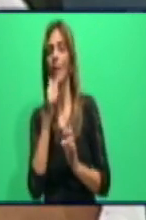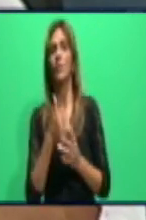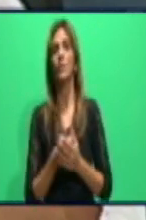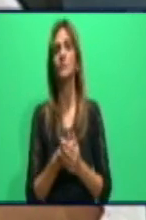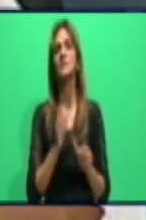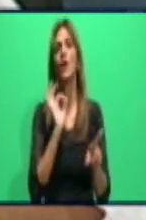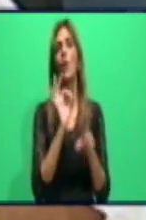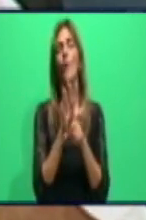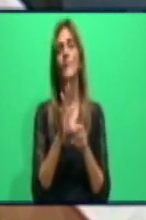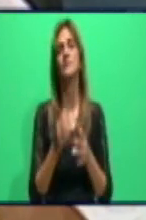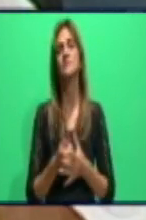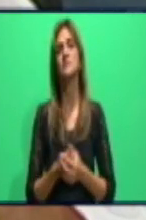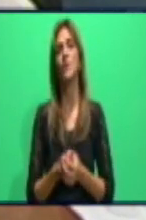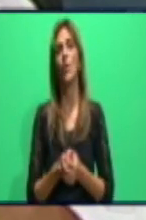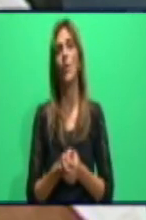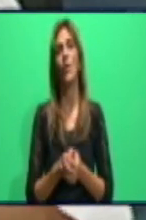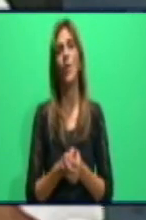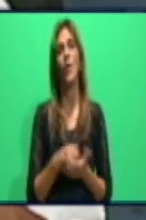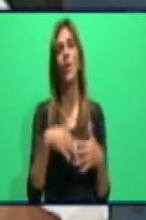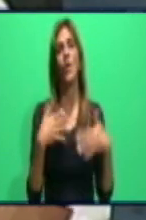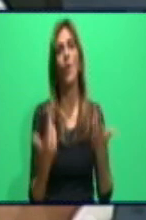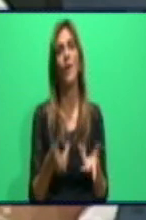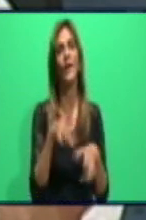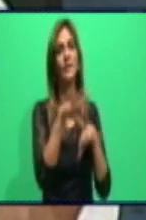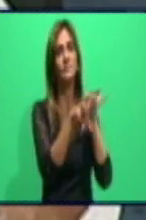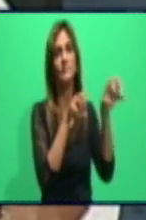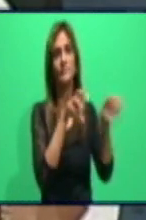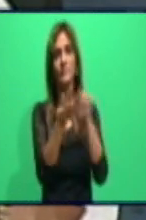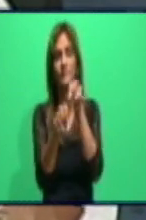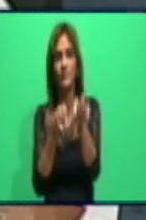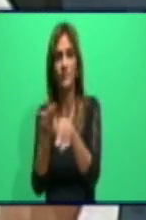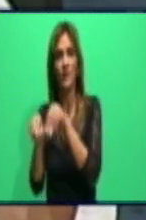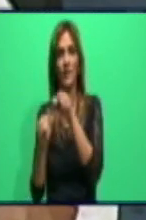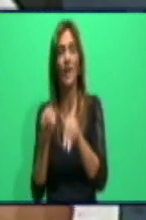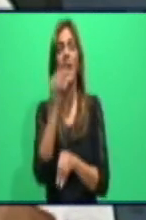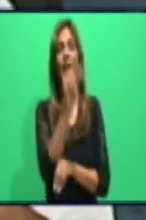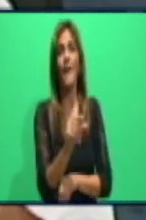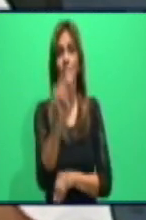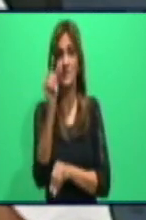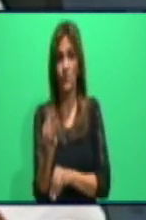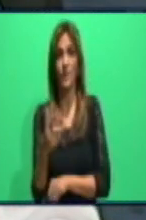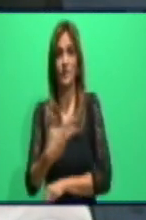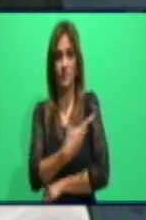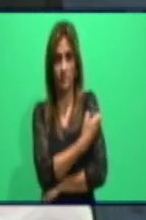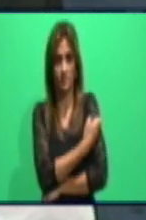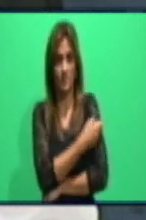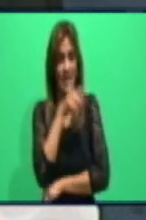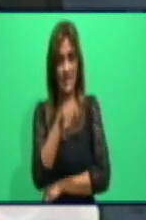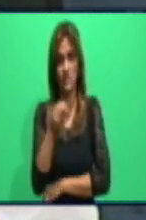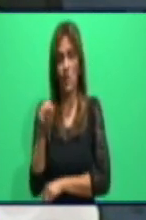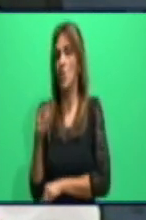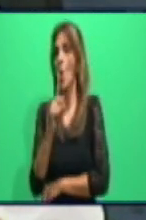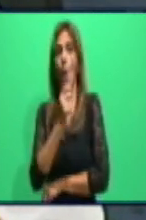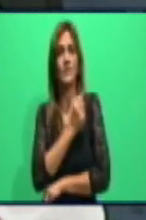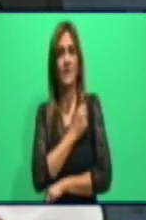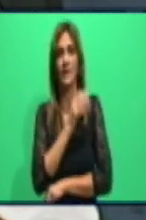los de los pacientes que eso no quiere decir que independientemente de que fueron